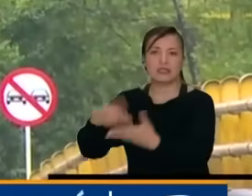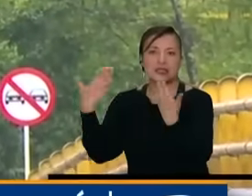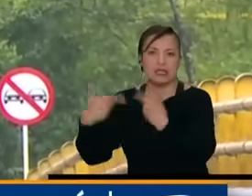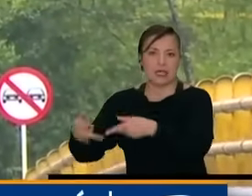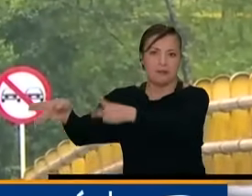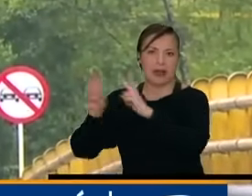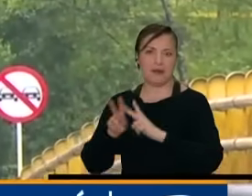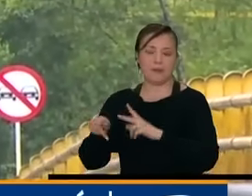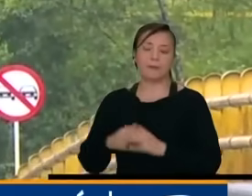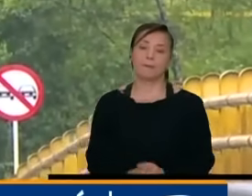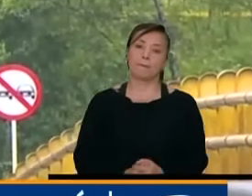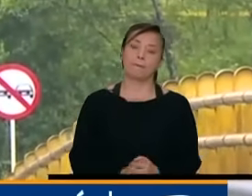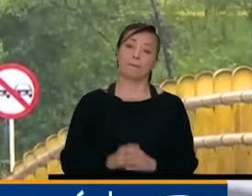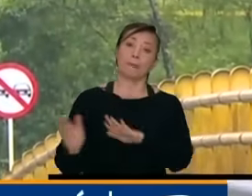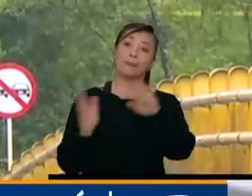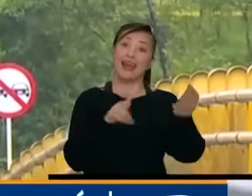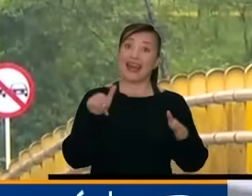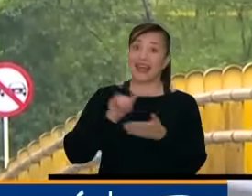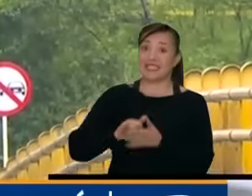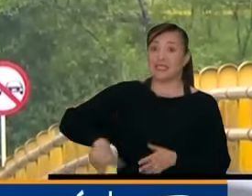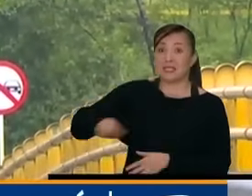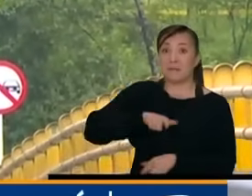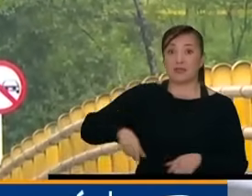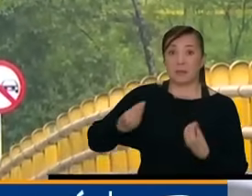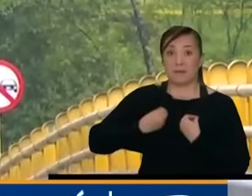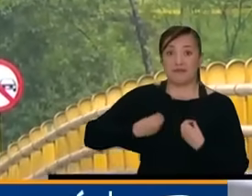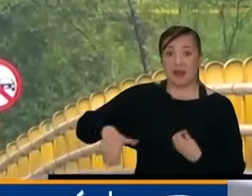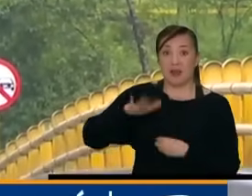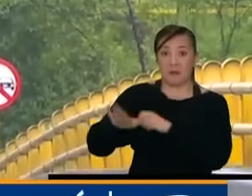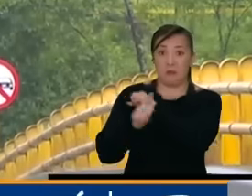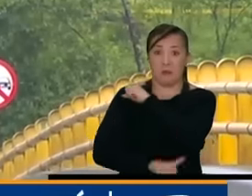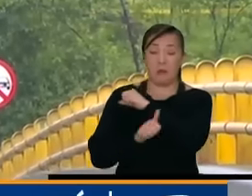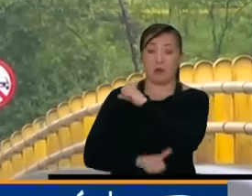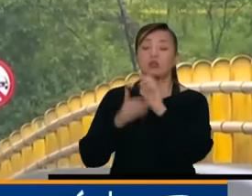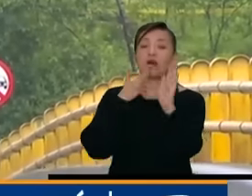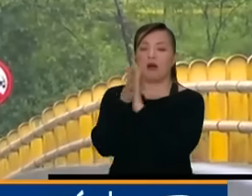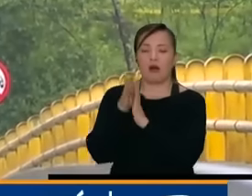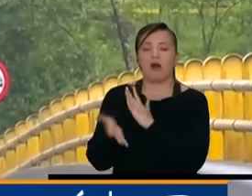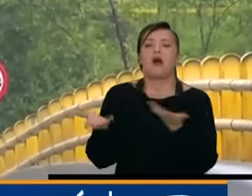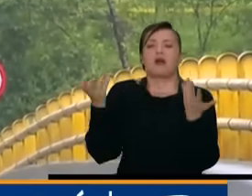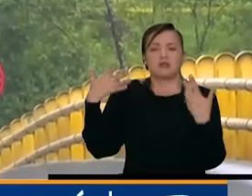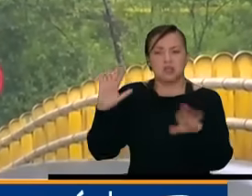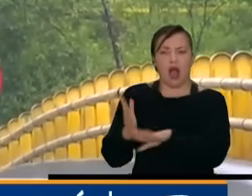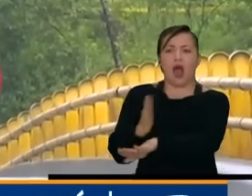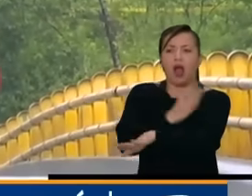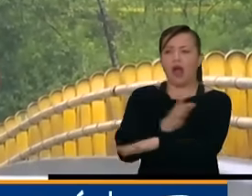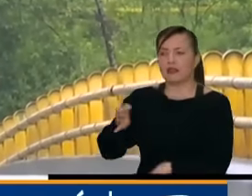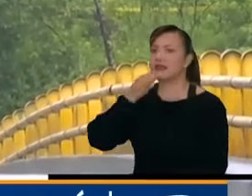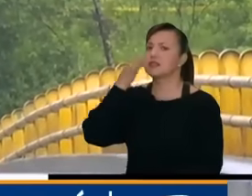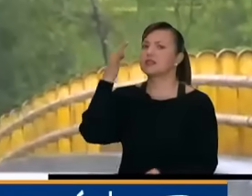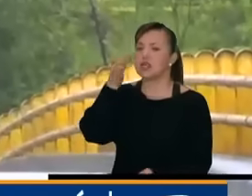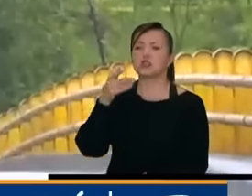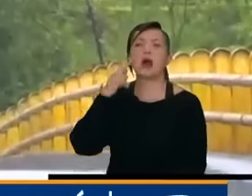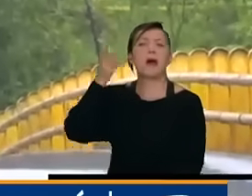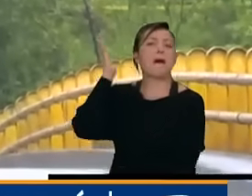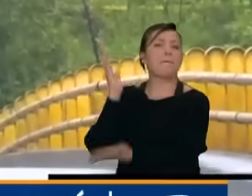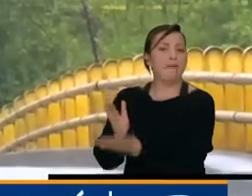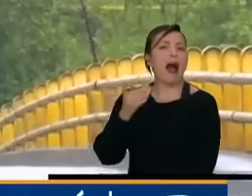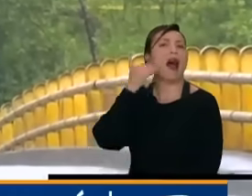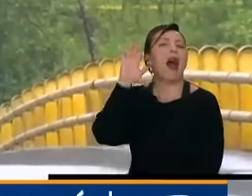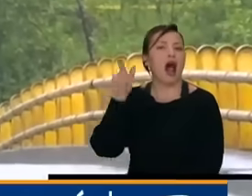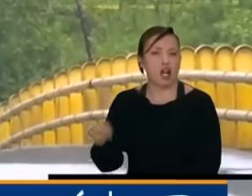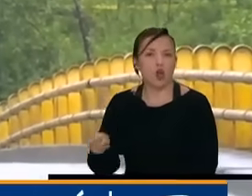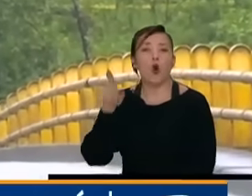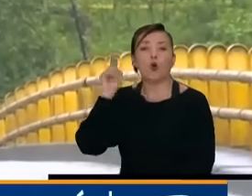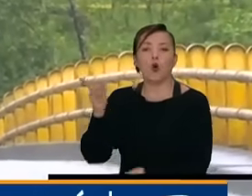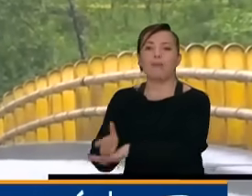Miren, la comunidad de esta región de Boyacá dice que ellos ya habían denunciado esta situación que podía pasar en su momento porque este